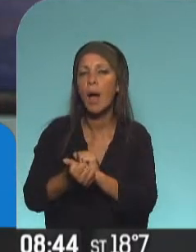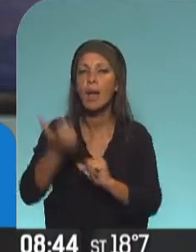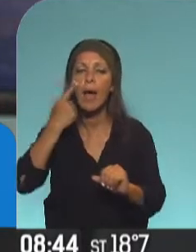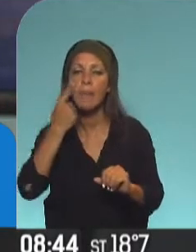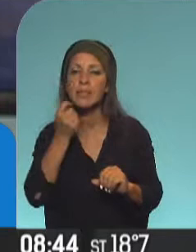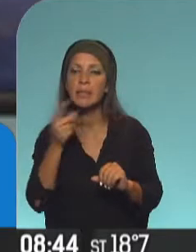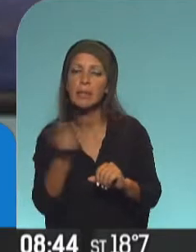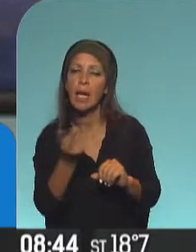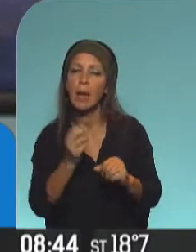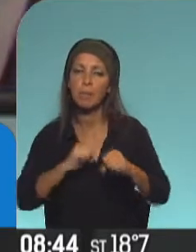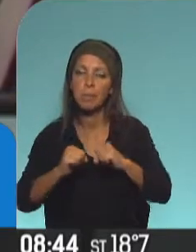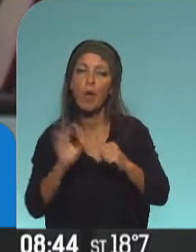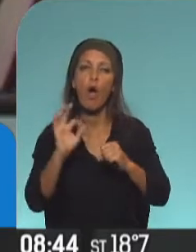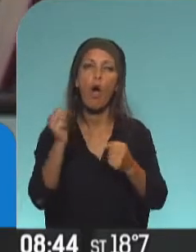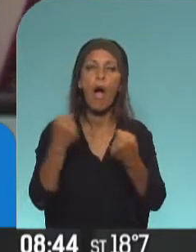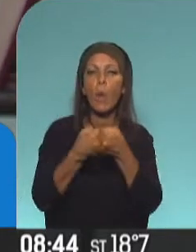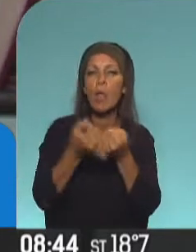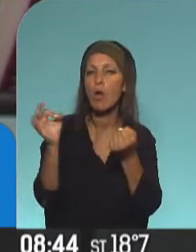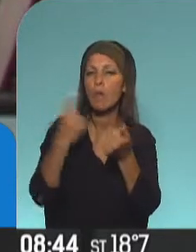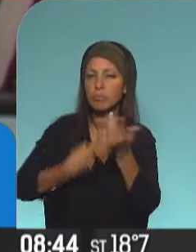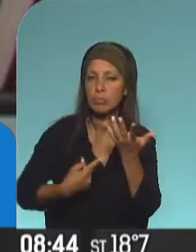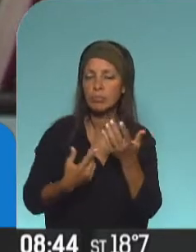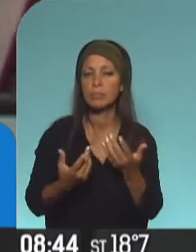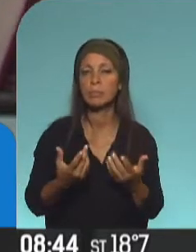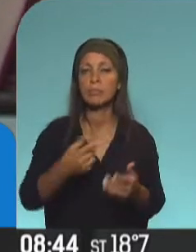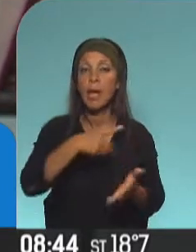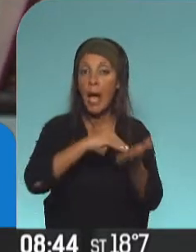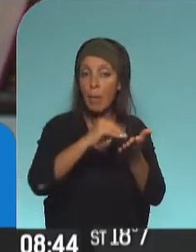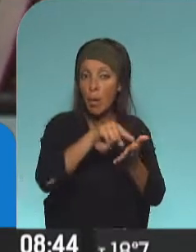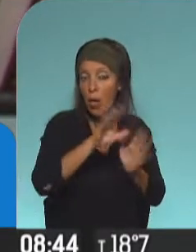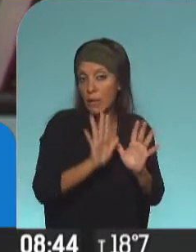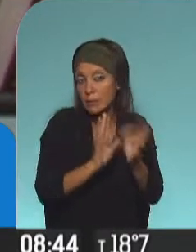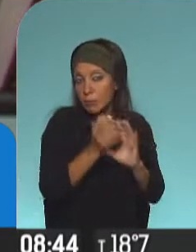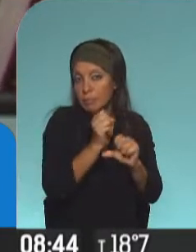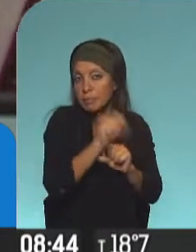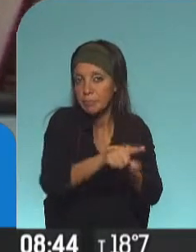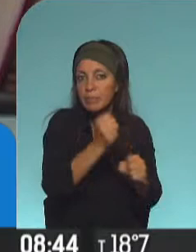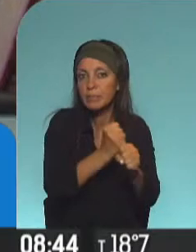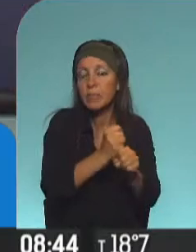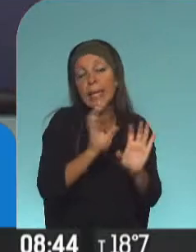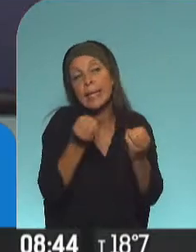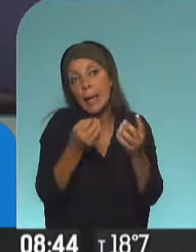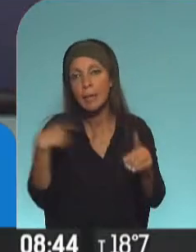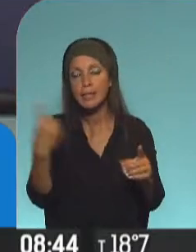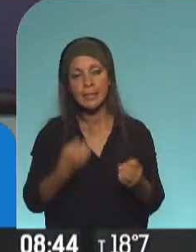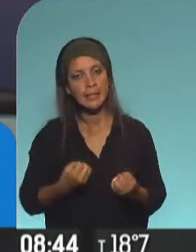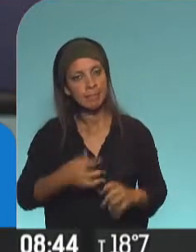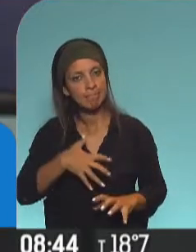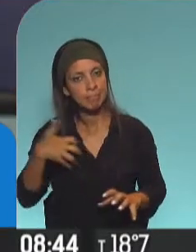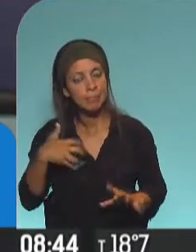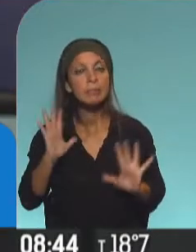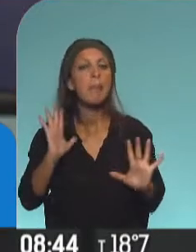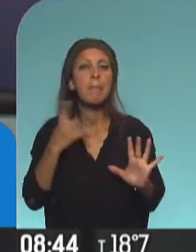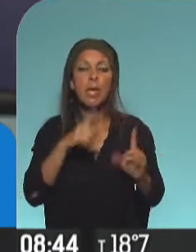consentimiento. Digamos, lo que hace la defensa, que está en todo su derecho, más allá de que nos pueda generar lo mismo que vos haces